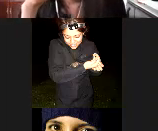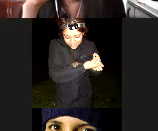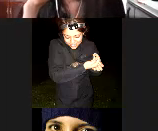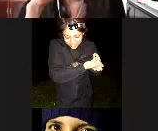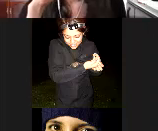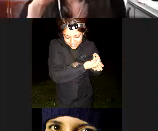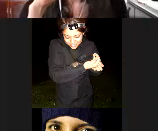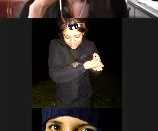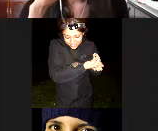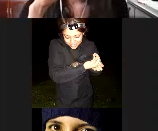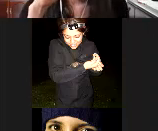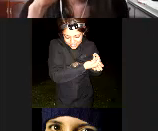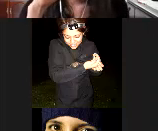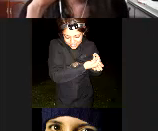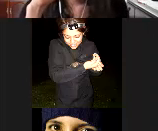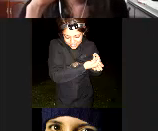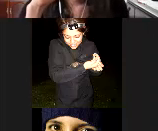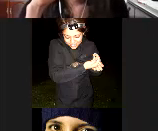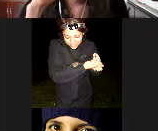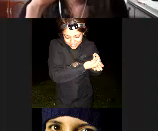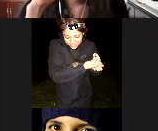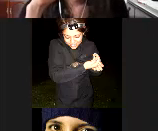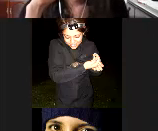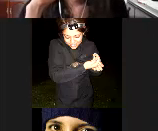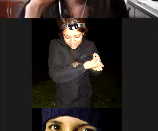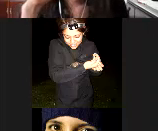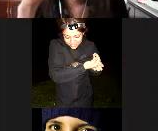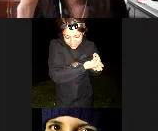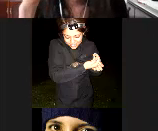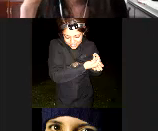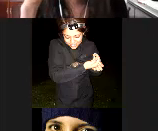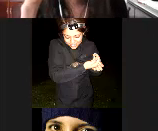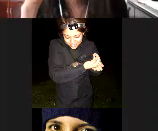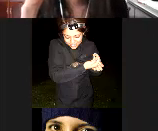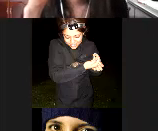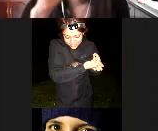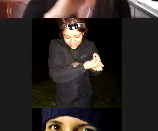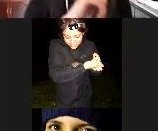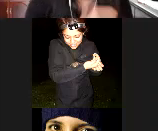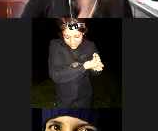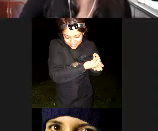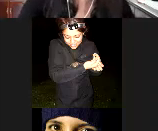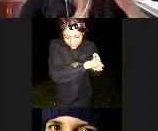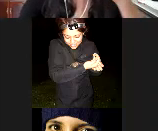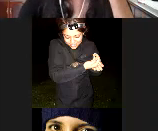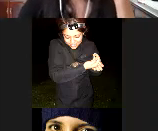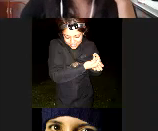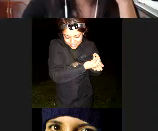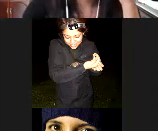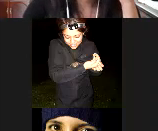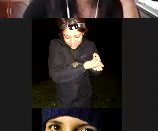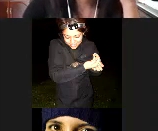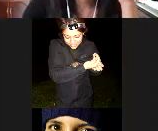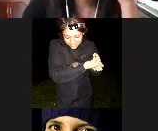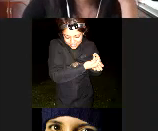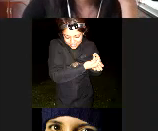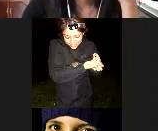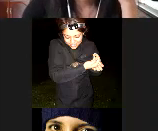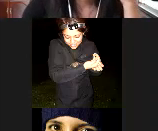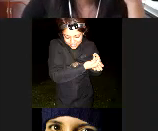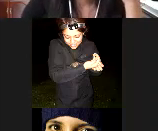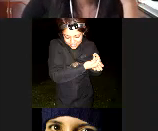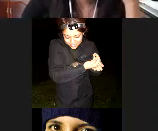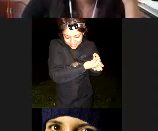en Guatemala hubo un gobierno, voy a entrar a detalles, pero hubo un gobierno que lo que dijo fue, voy a invertir, eran